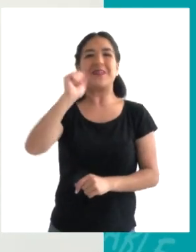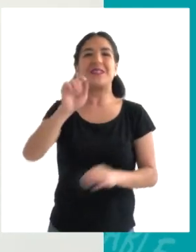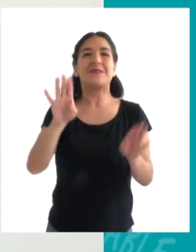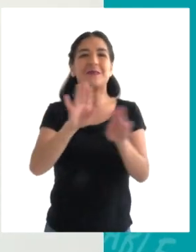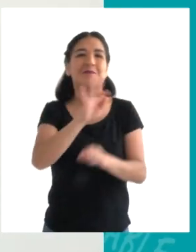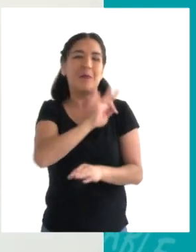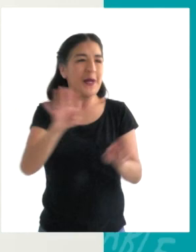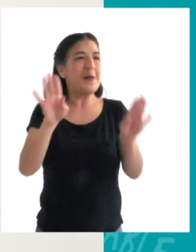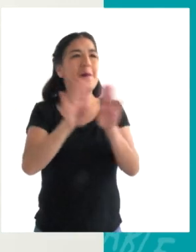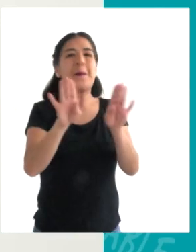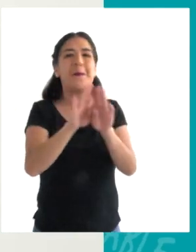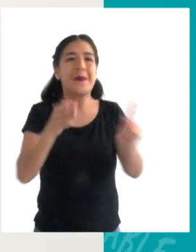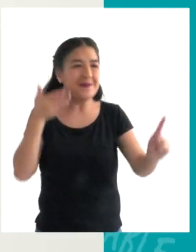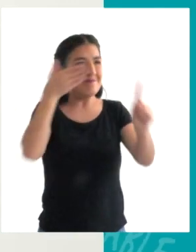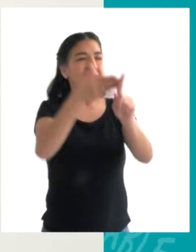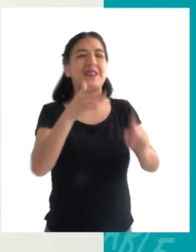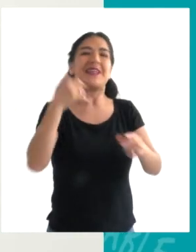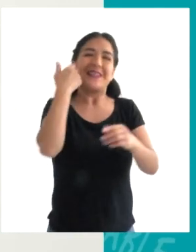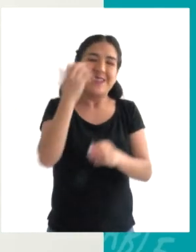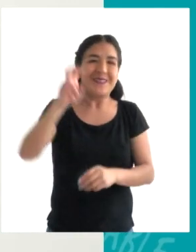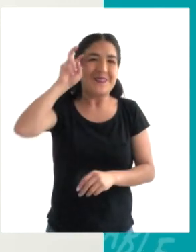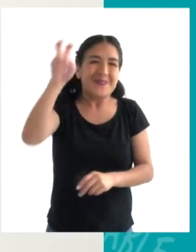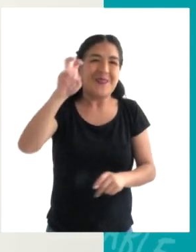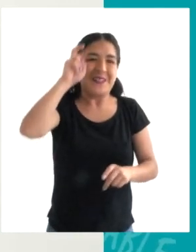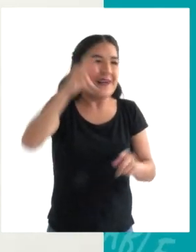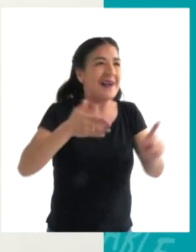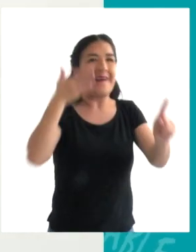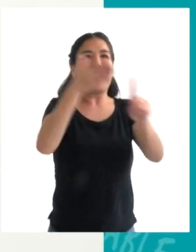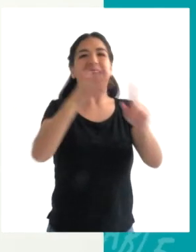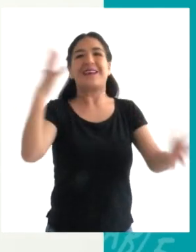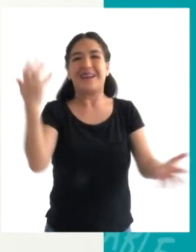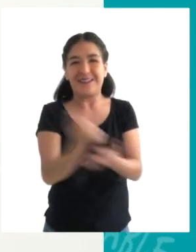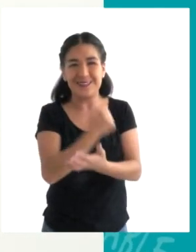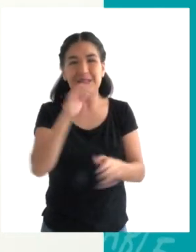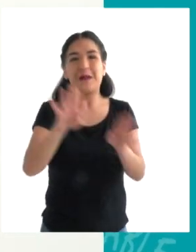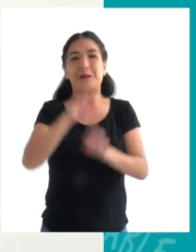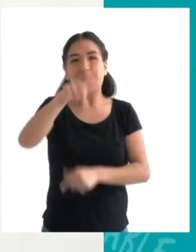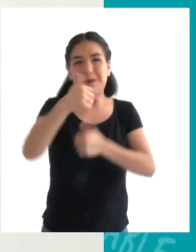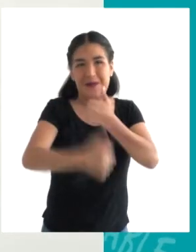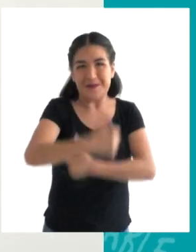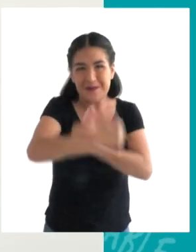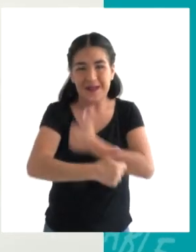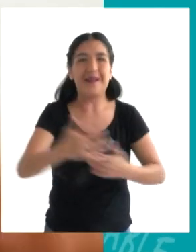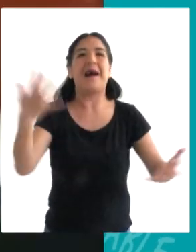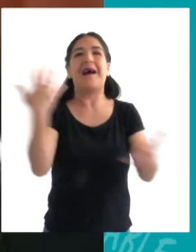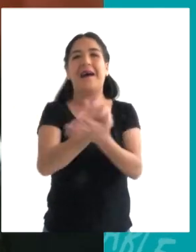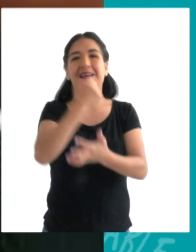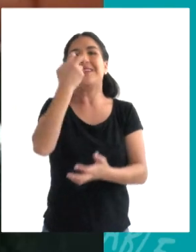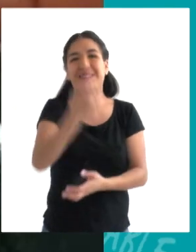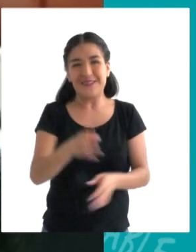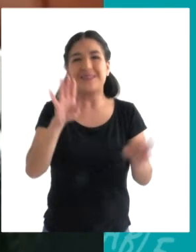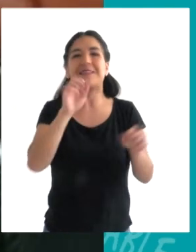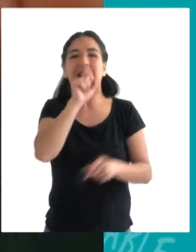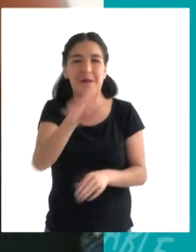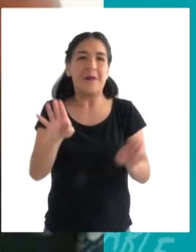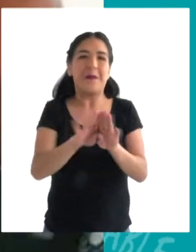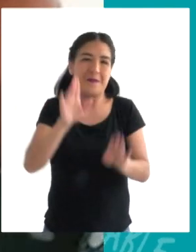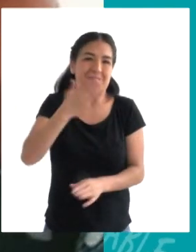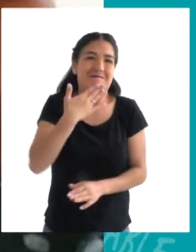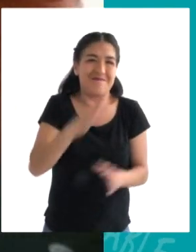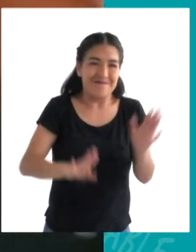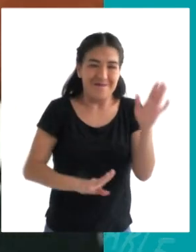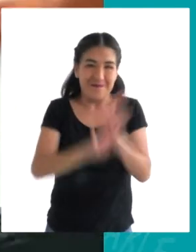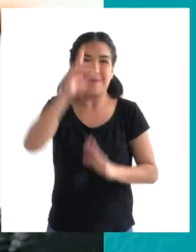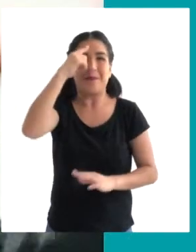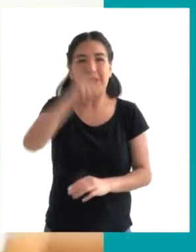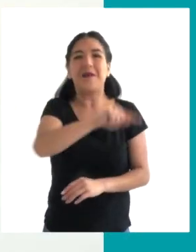que tú te estabas planeando desde hace mucho tiempo, o cuando ganas una competencia que le echaste muchas ganas. Ese tipo de acciones que te ayudan a